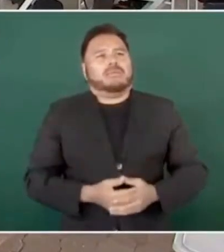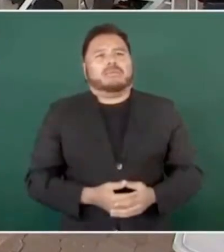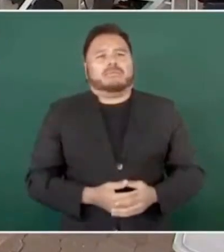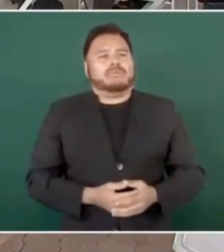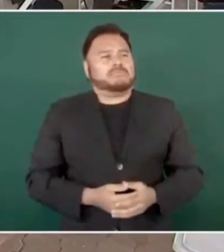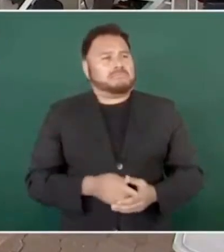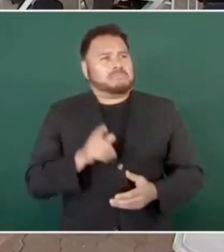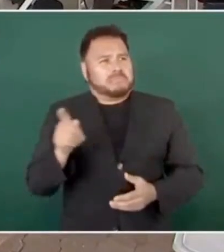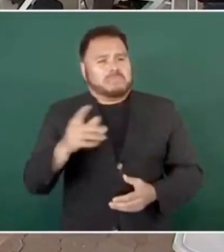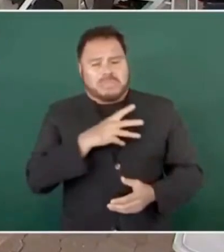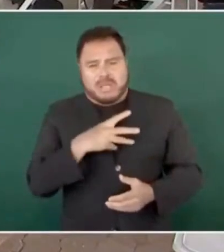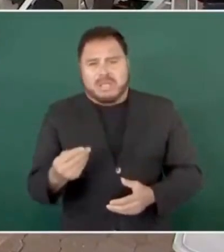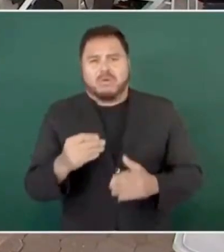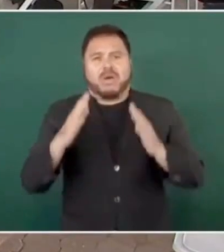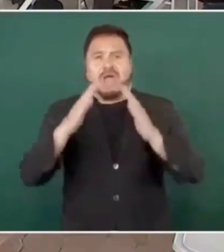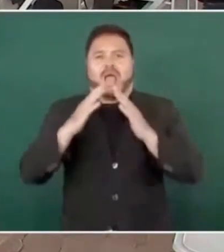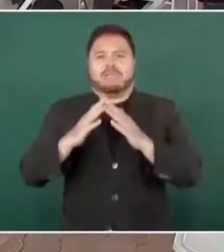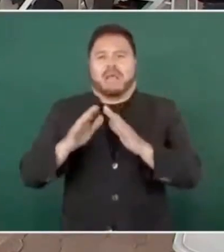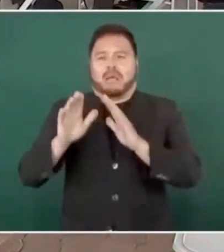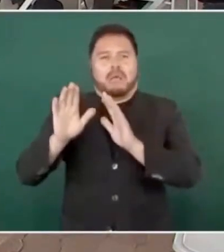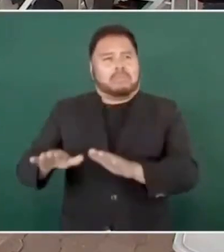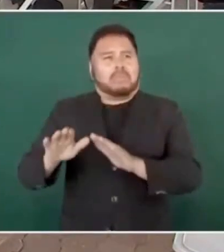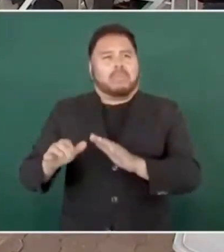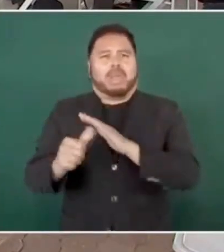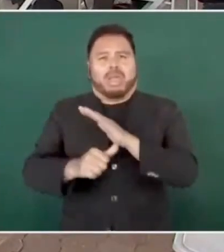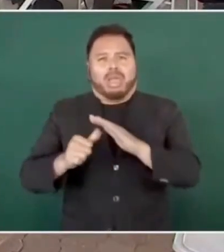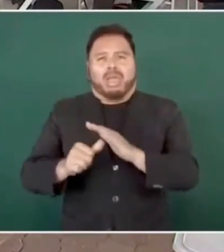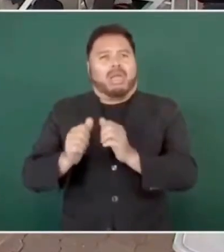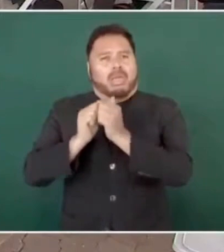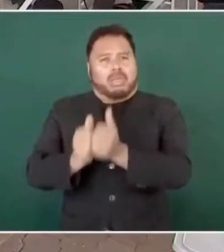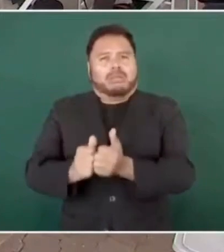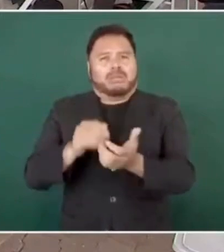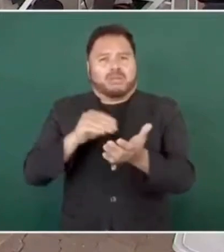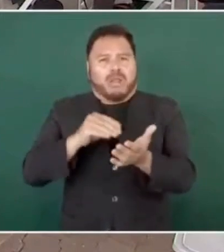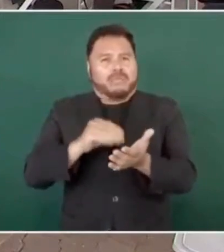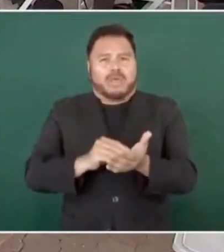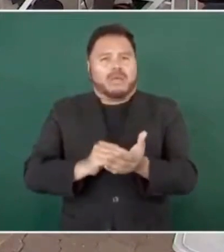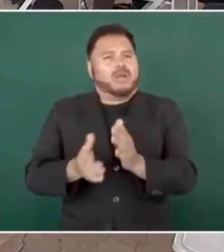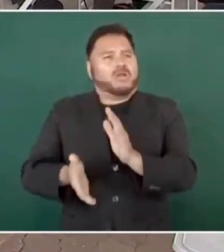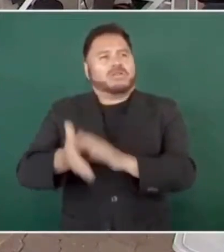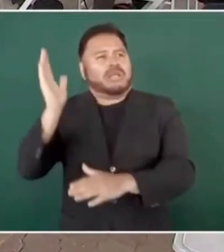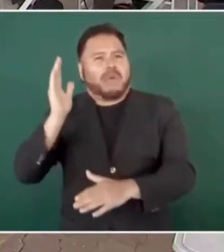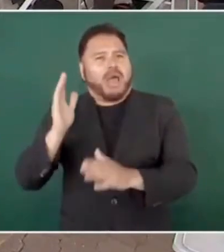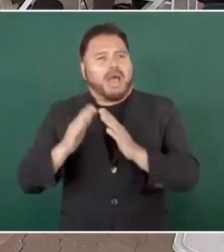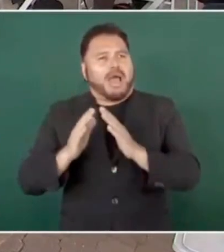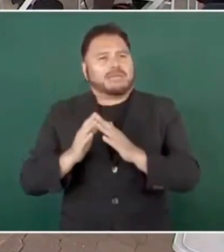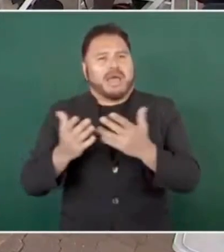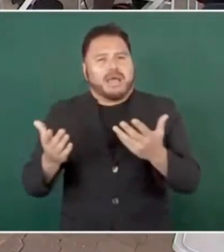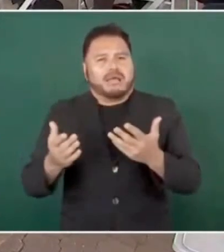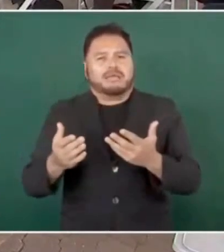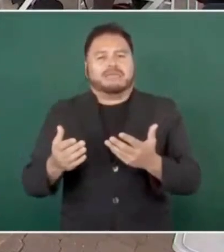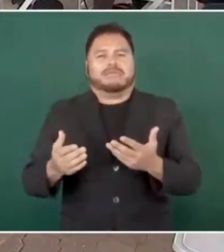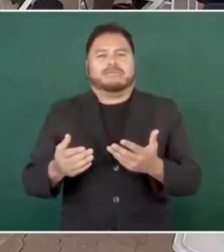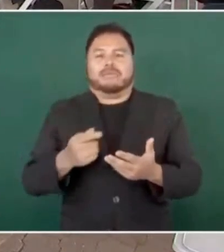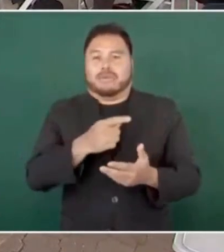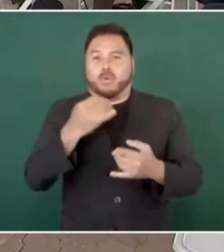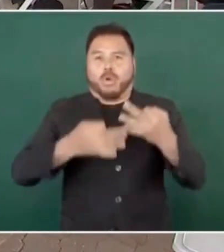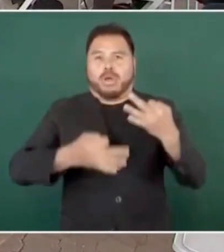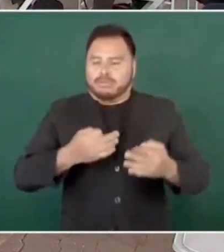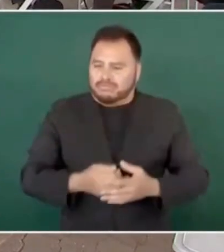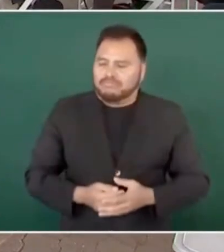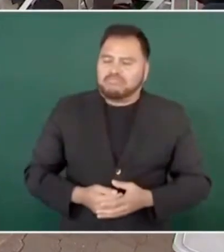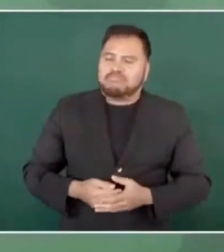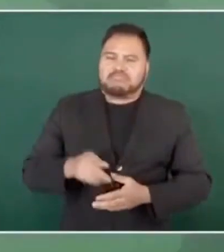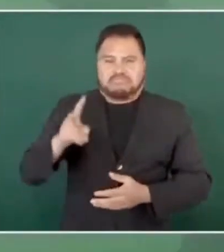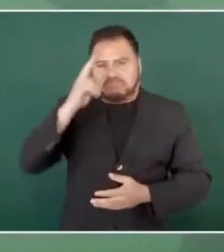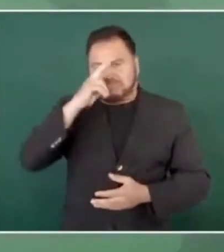y no se iba de la casa. Y el juez le dio la razón a los papás y se